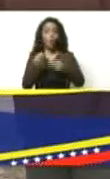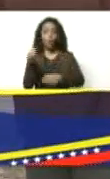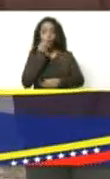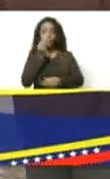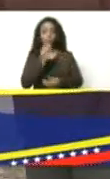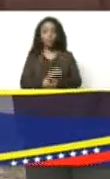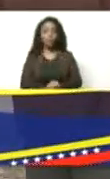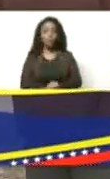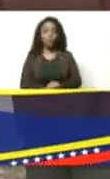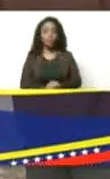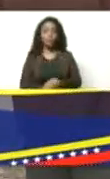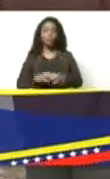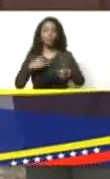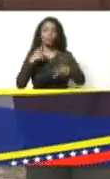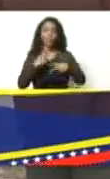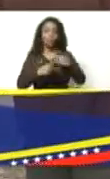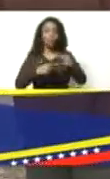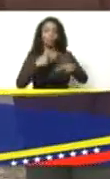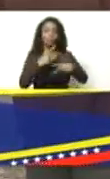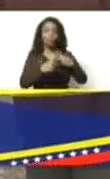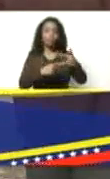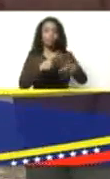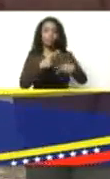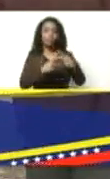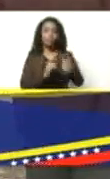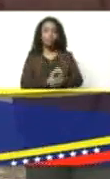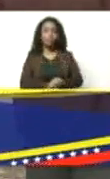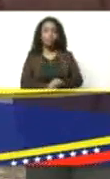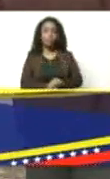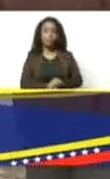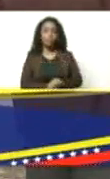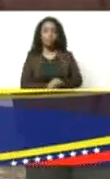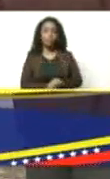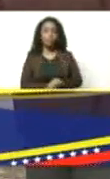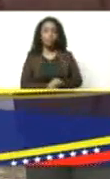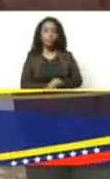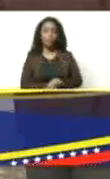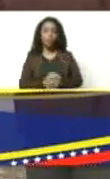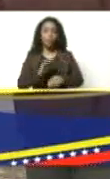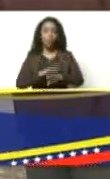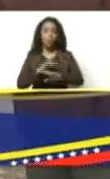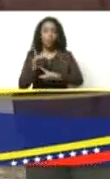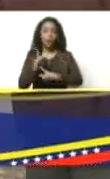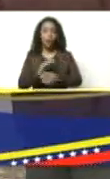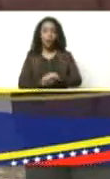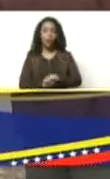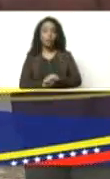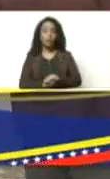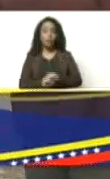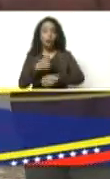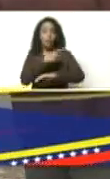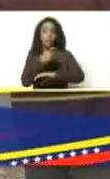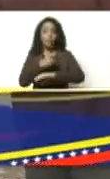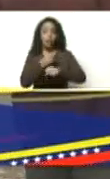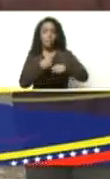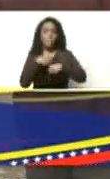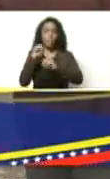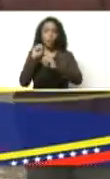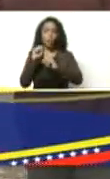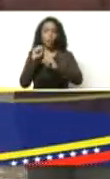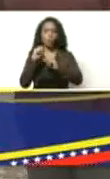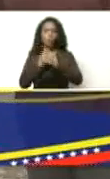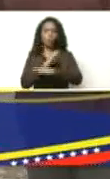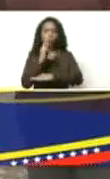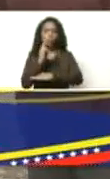alimentarlo, producto de que ha sido esterilizado por el uso irracional de los pesticidas. Sin embargo, nosotros